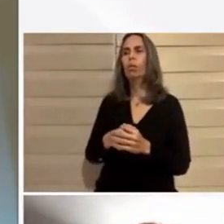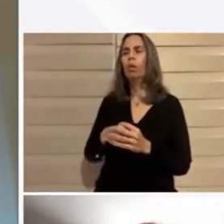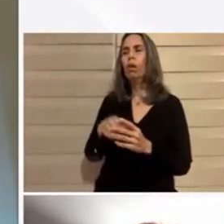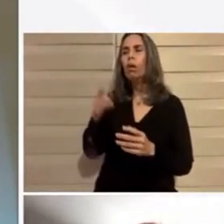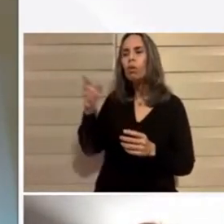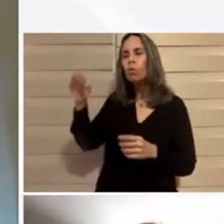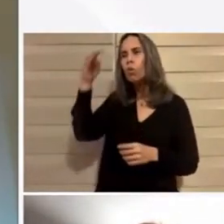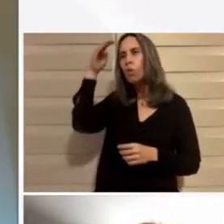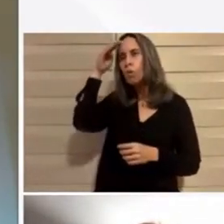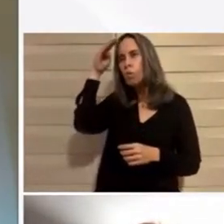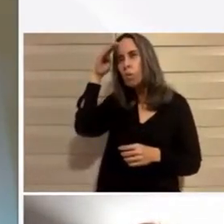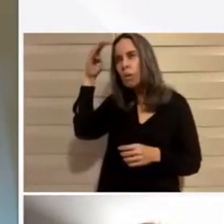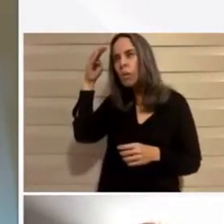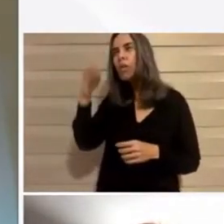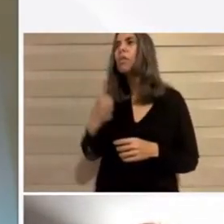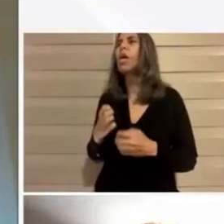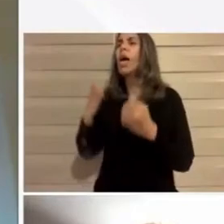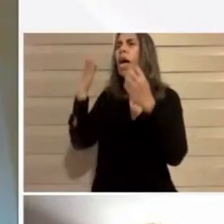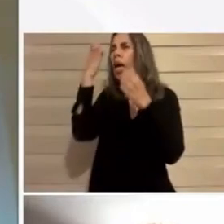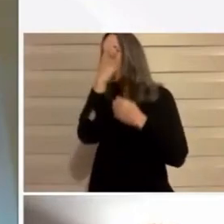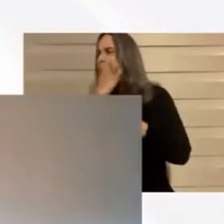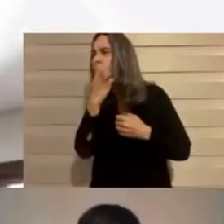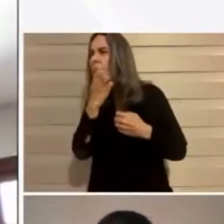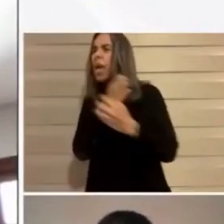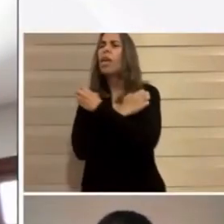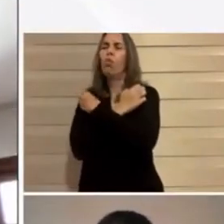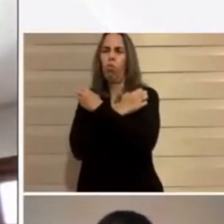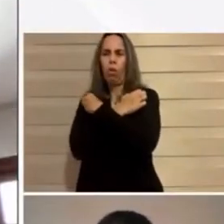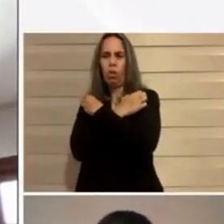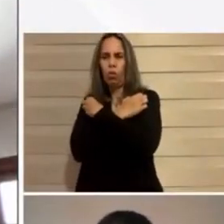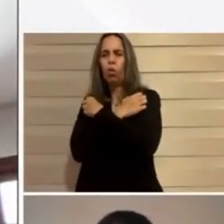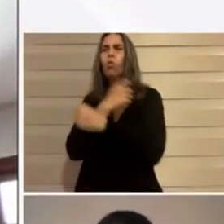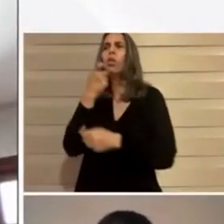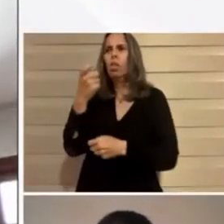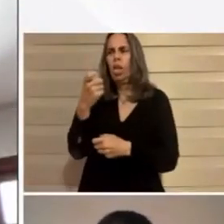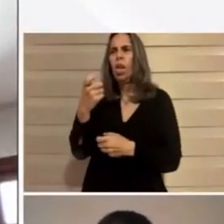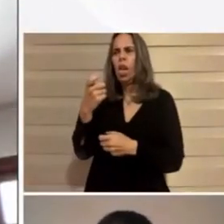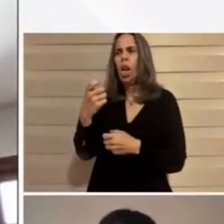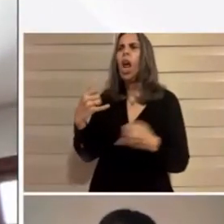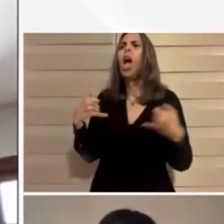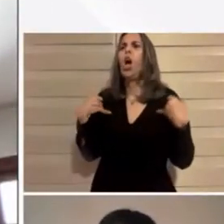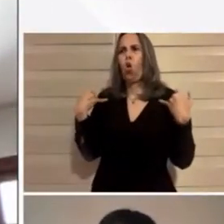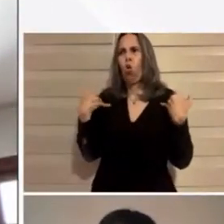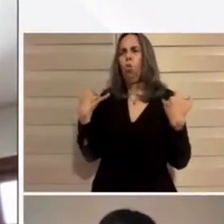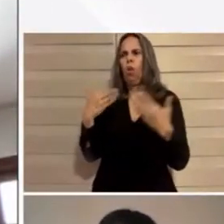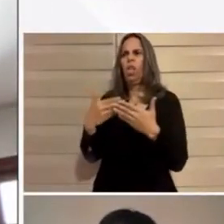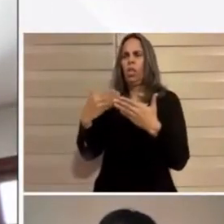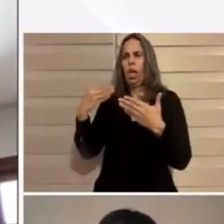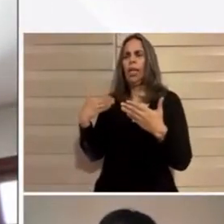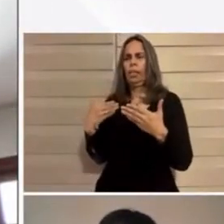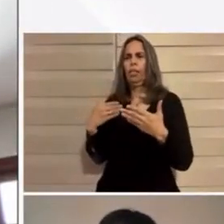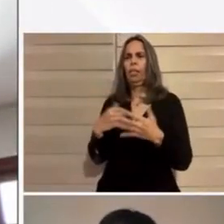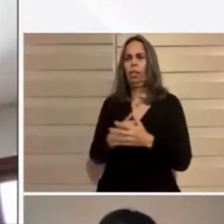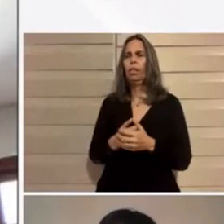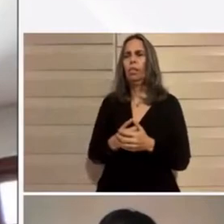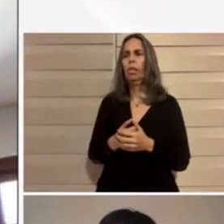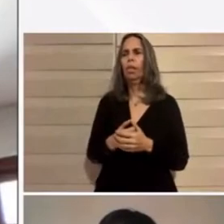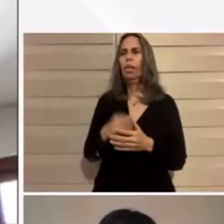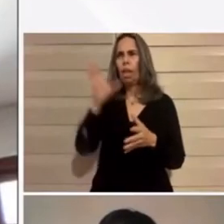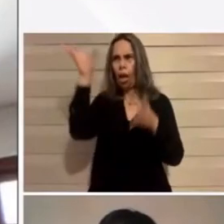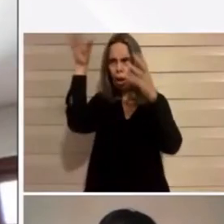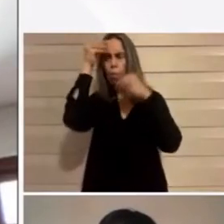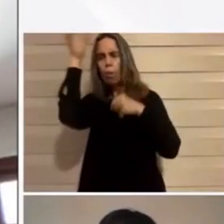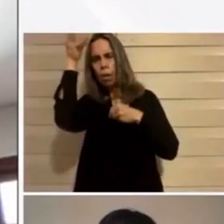a temprana edad? Hola, Muy buenos días. Muchas gracias